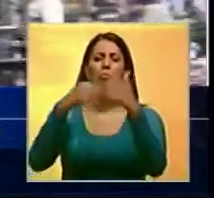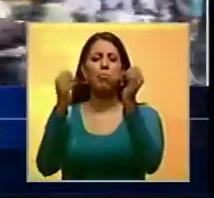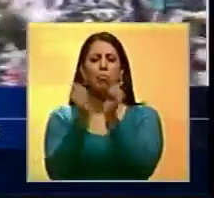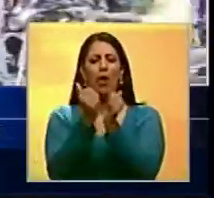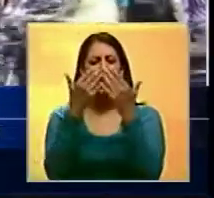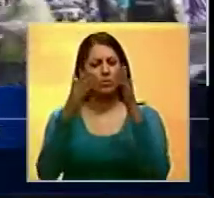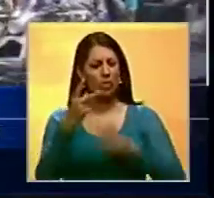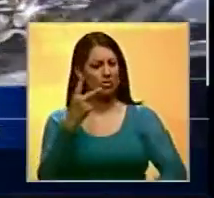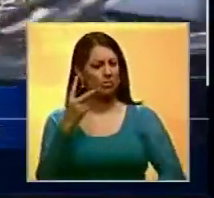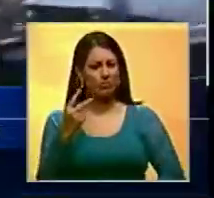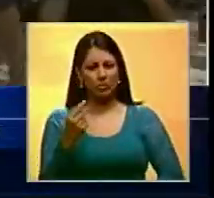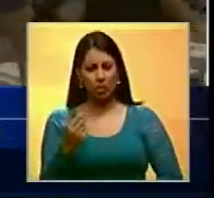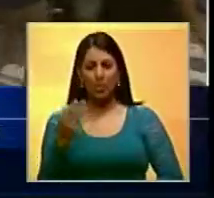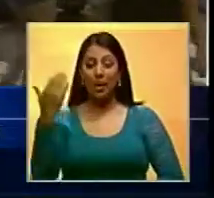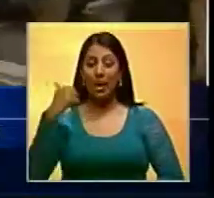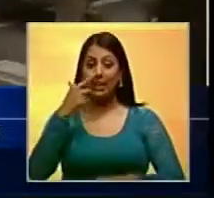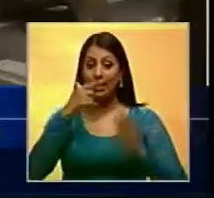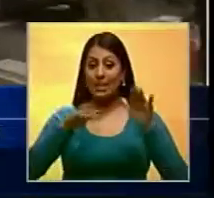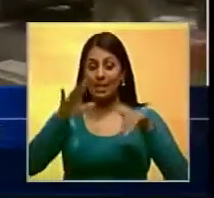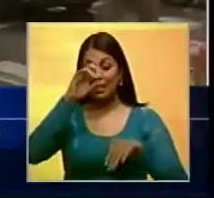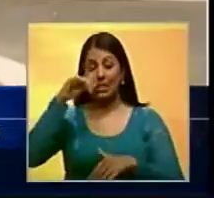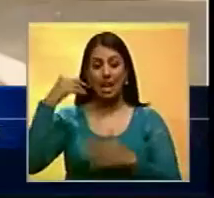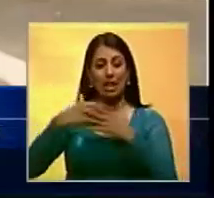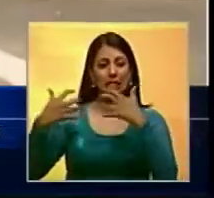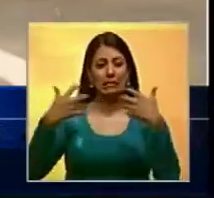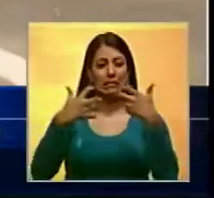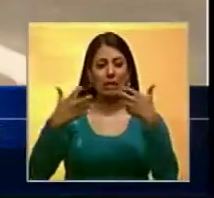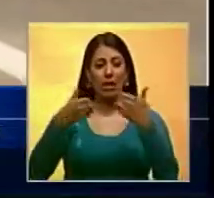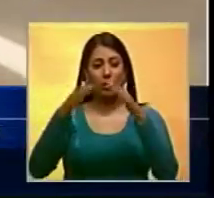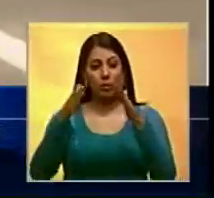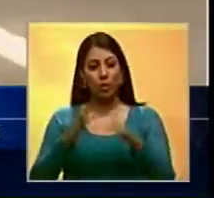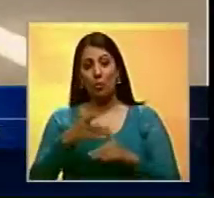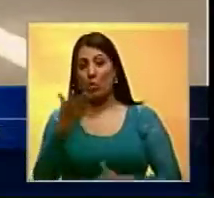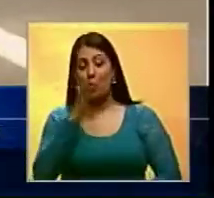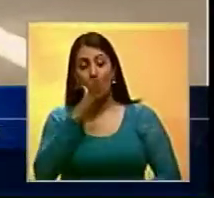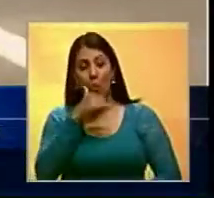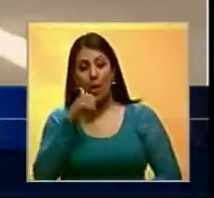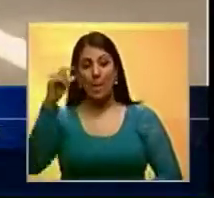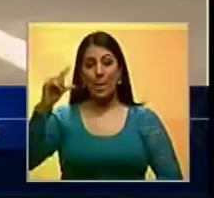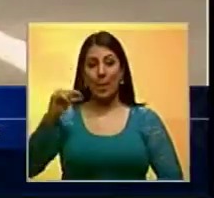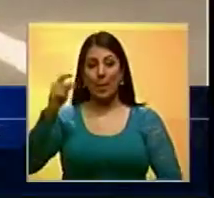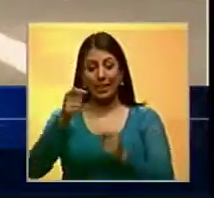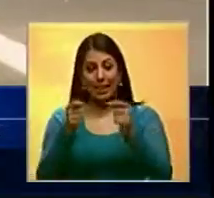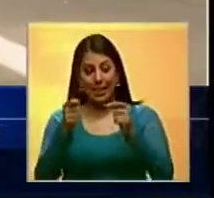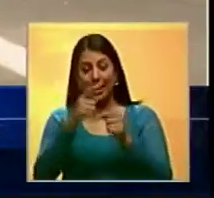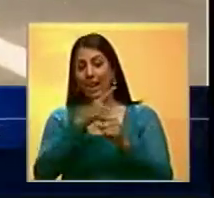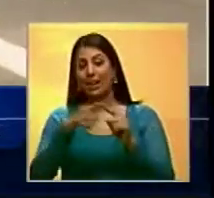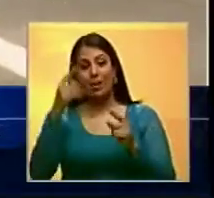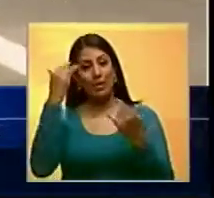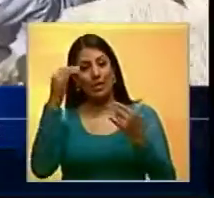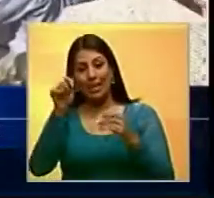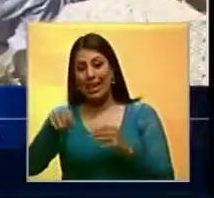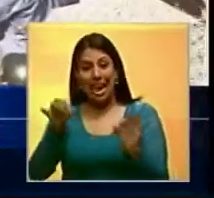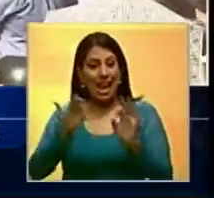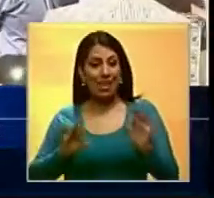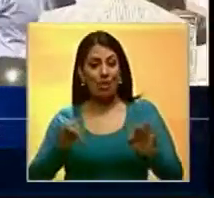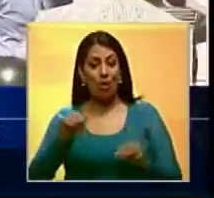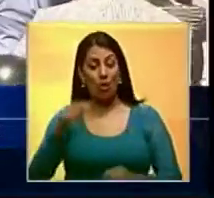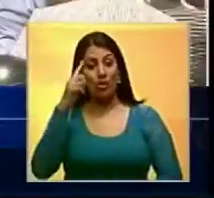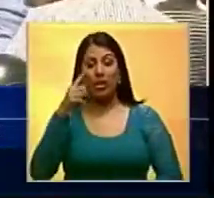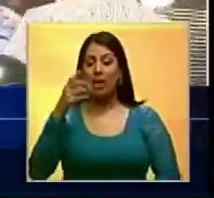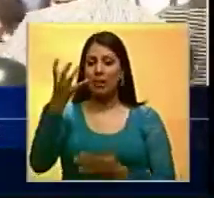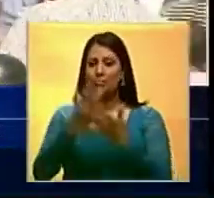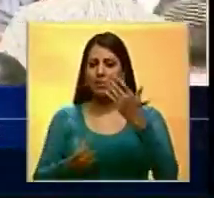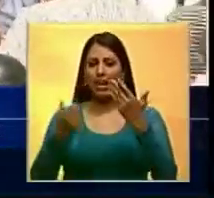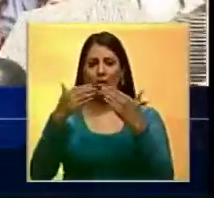estudiantes. Hace 15 años tuvimos problemas con los estudiantes porque no había el subsidio, el ticket ni la tarjeta inteligente. Hoy en día no nos quieren